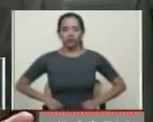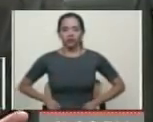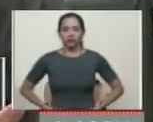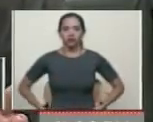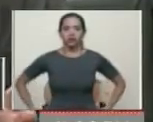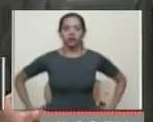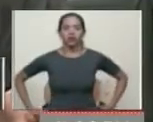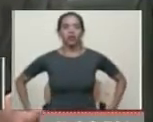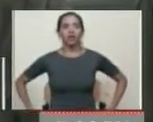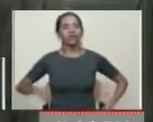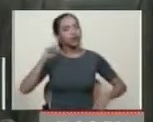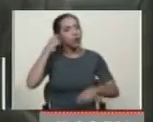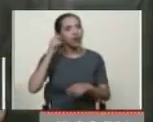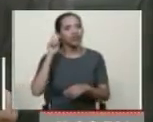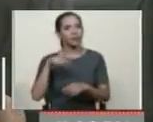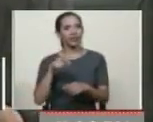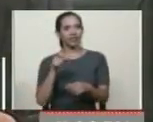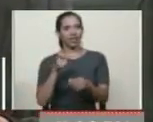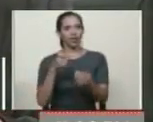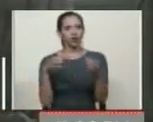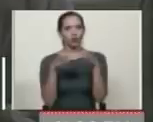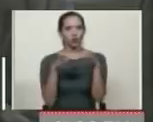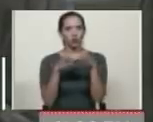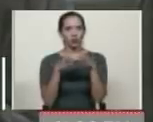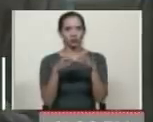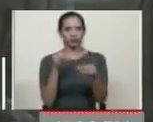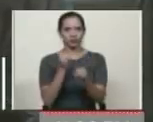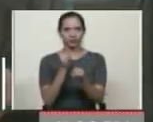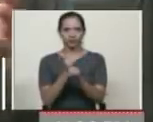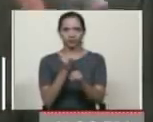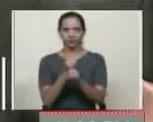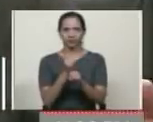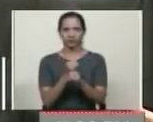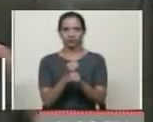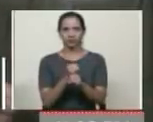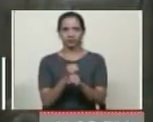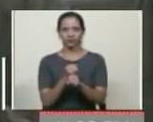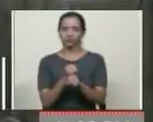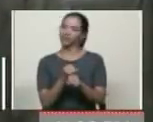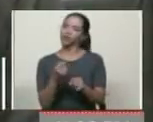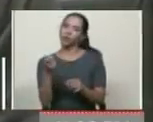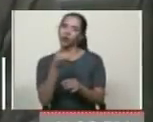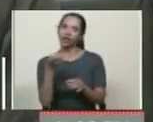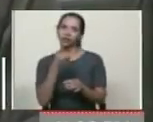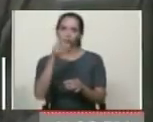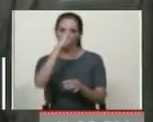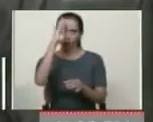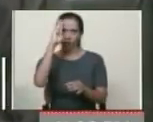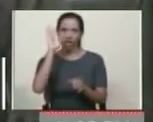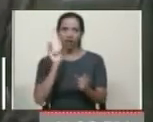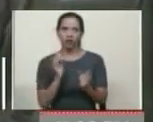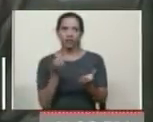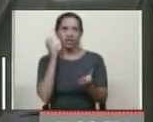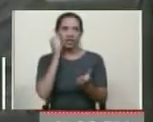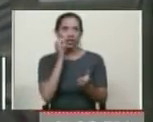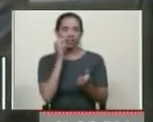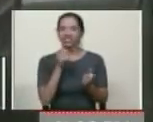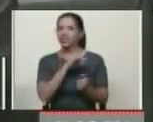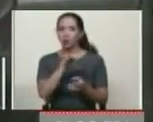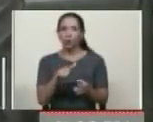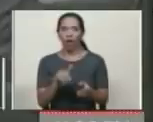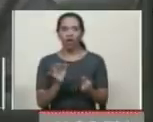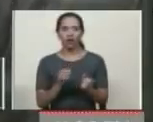también que hubo un grupito que de internet generó aquello llamado Los Papeles de Panamá, y buscando a Diosdado Cabello apareció el señor Enrique Capriles. De igual forma pasó